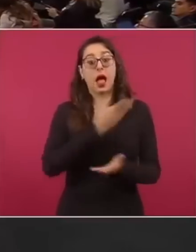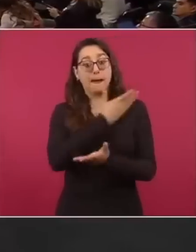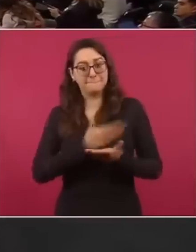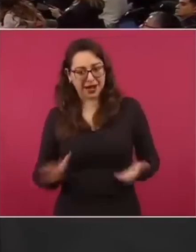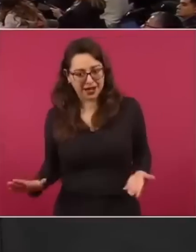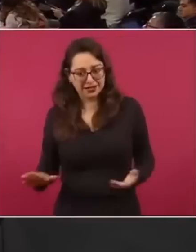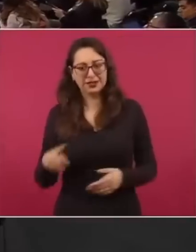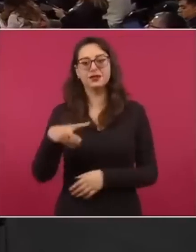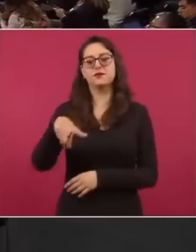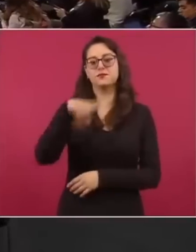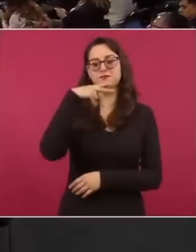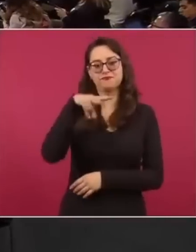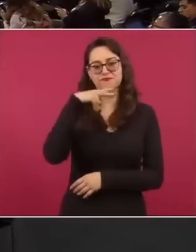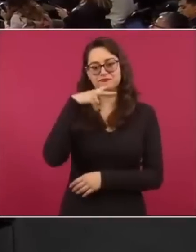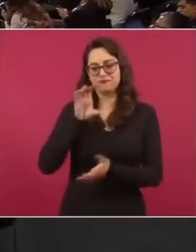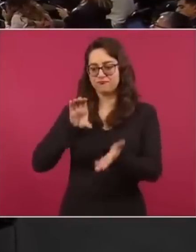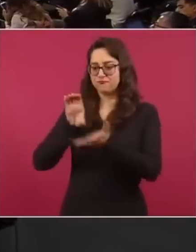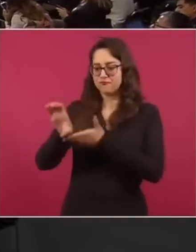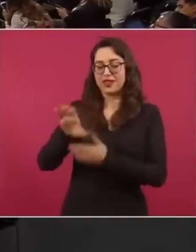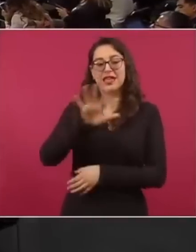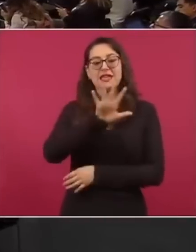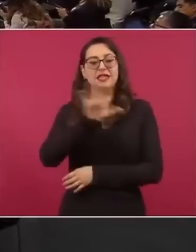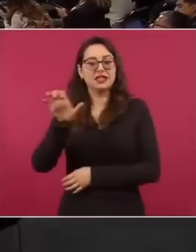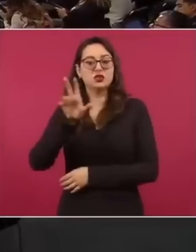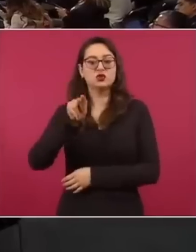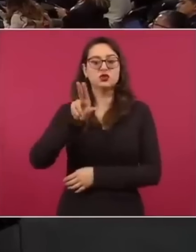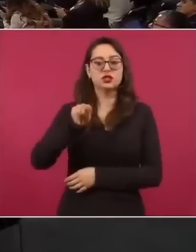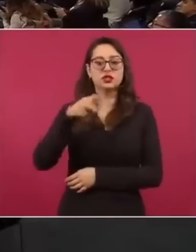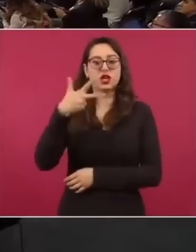de 588 mil pesos,